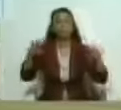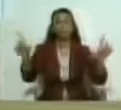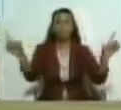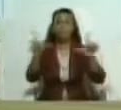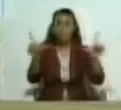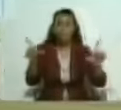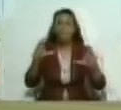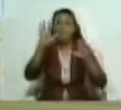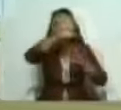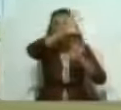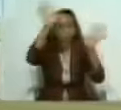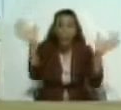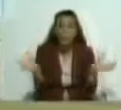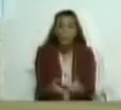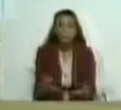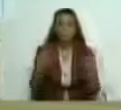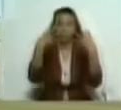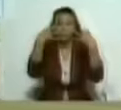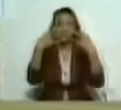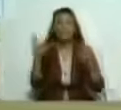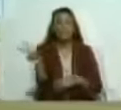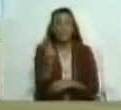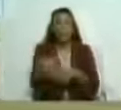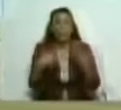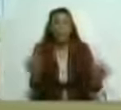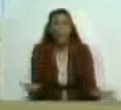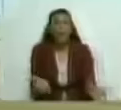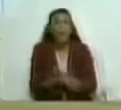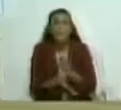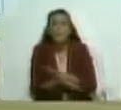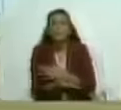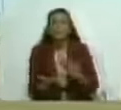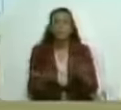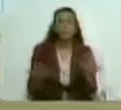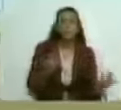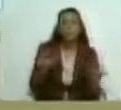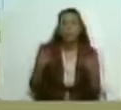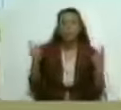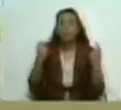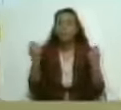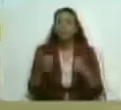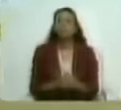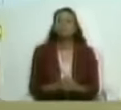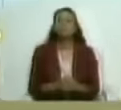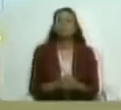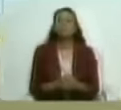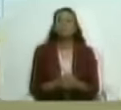Venezuela y el mundo que está pendiente de esta jornada, que